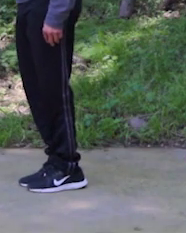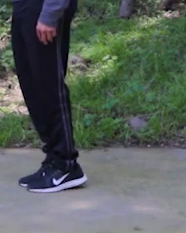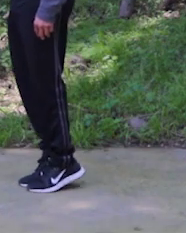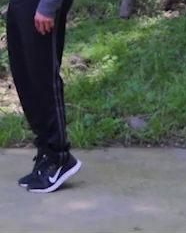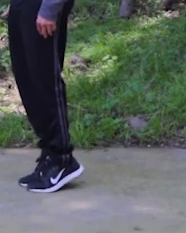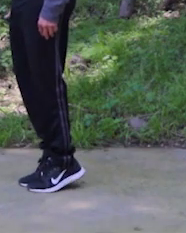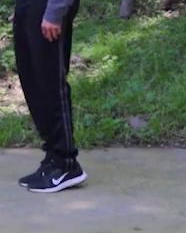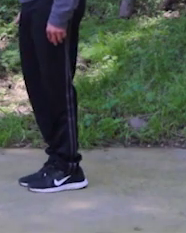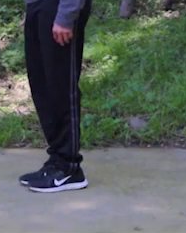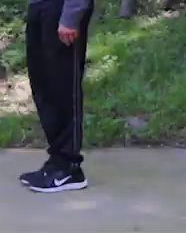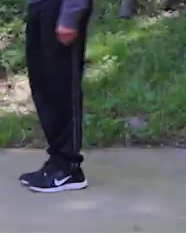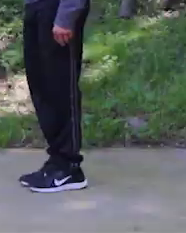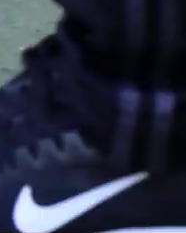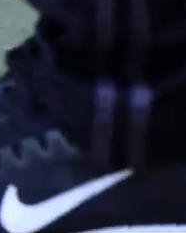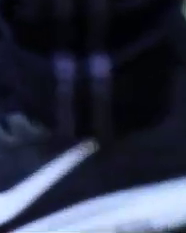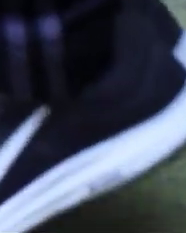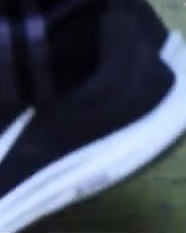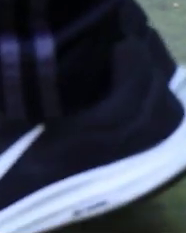Muy bien.